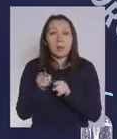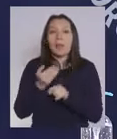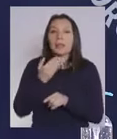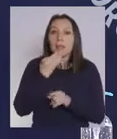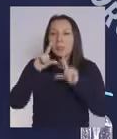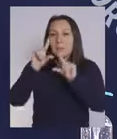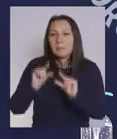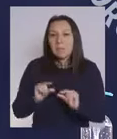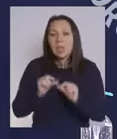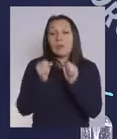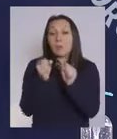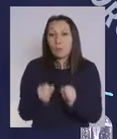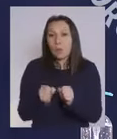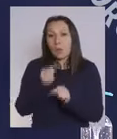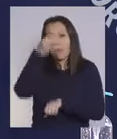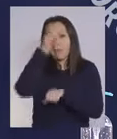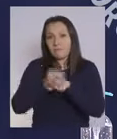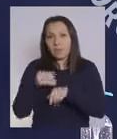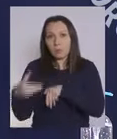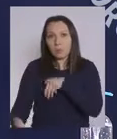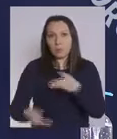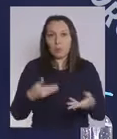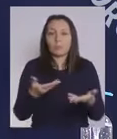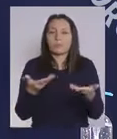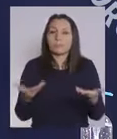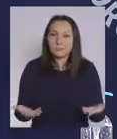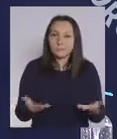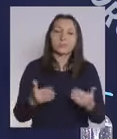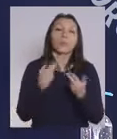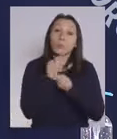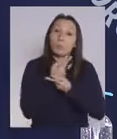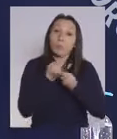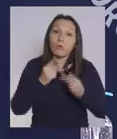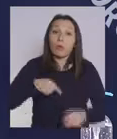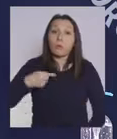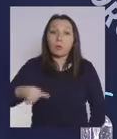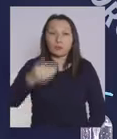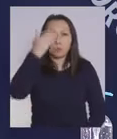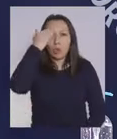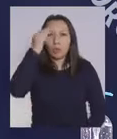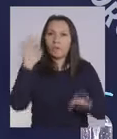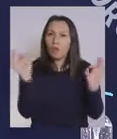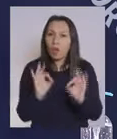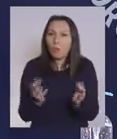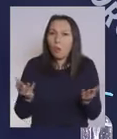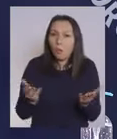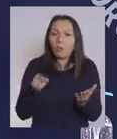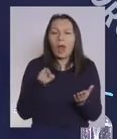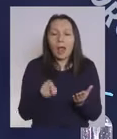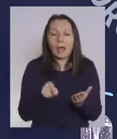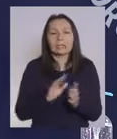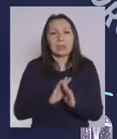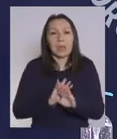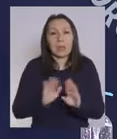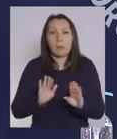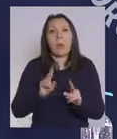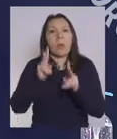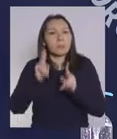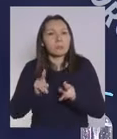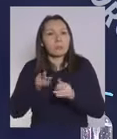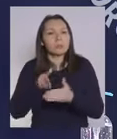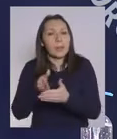la disminución de la posibilidad de contagio. Por lo tanto, vamos a dar a conocerlo en los próximos días y esas son las restricciones,